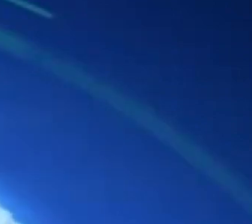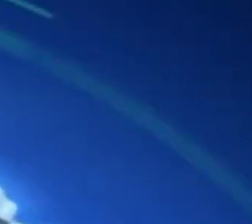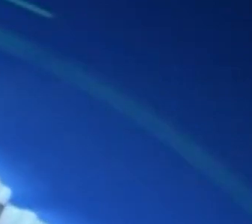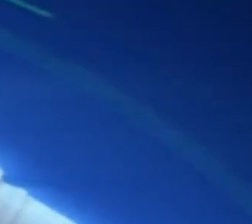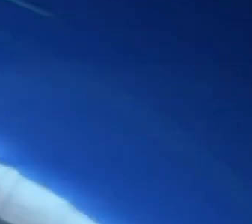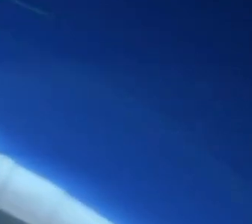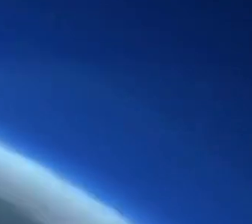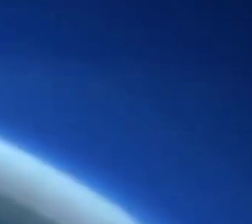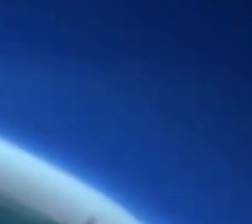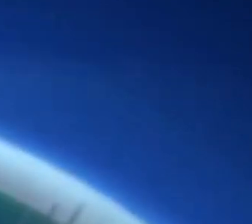¡Gracias!